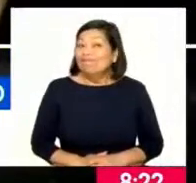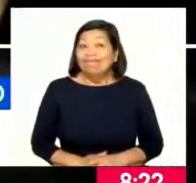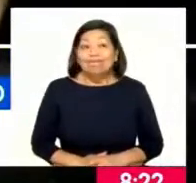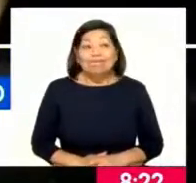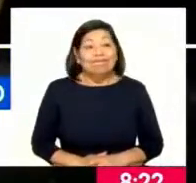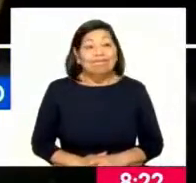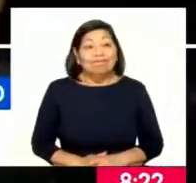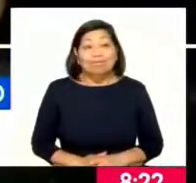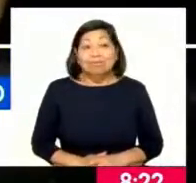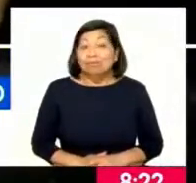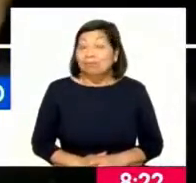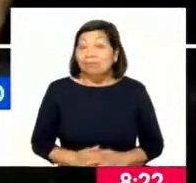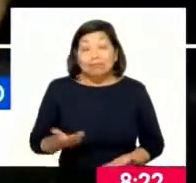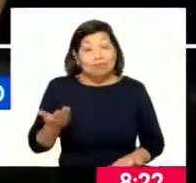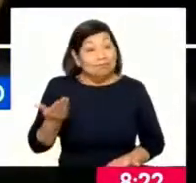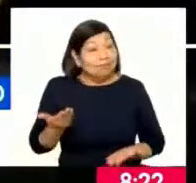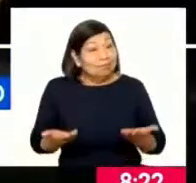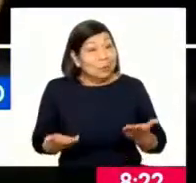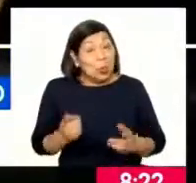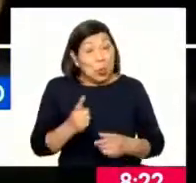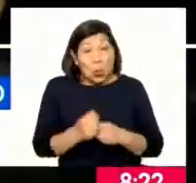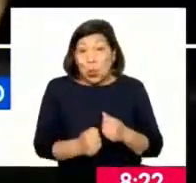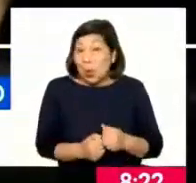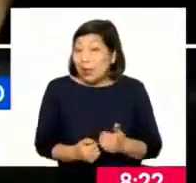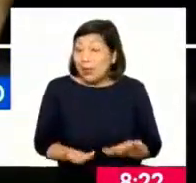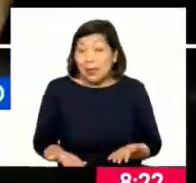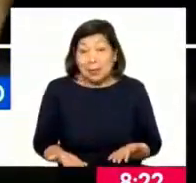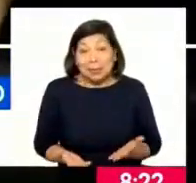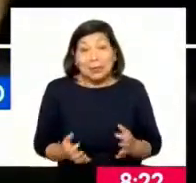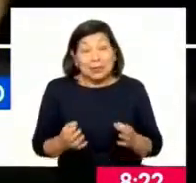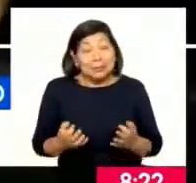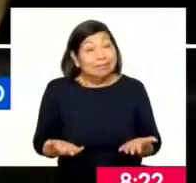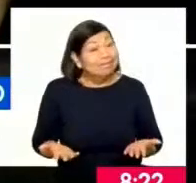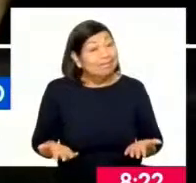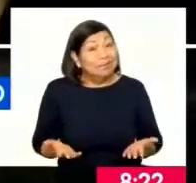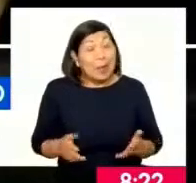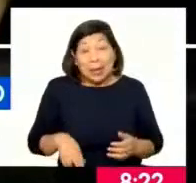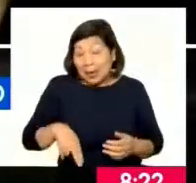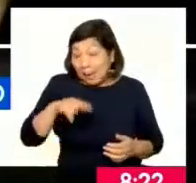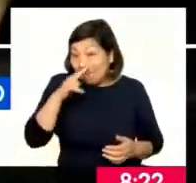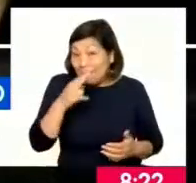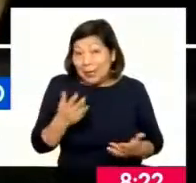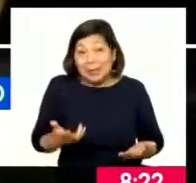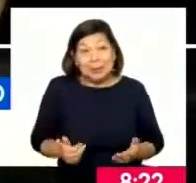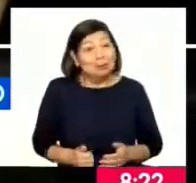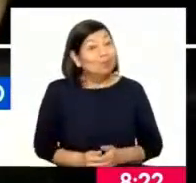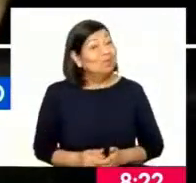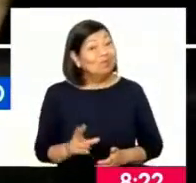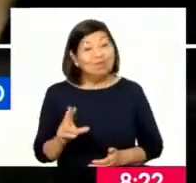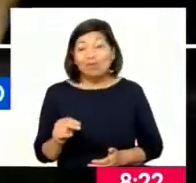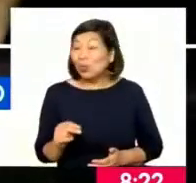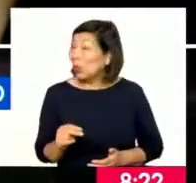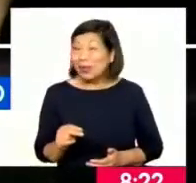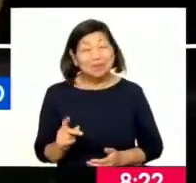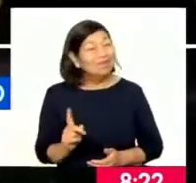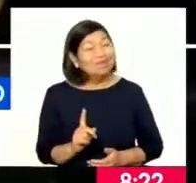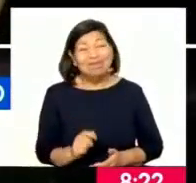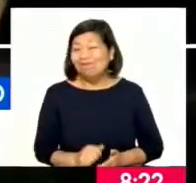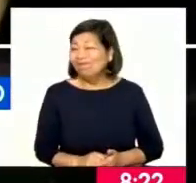Definitivamente, haciendo un balance a un año, podemos afirmar que nuestro país no estaba